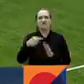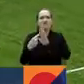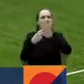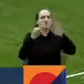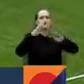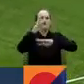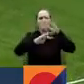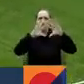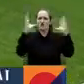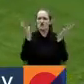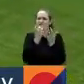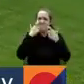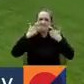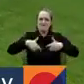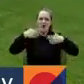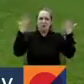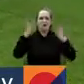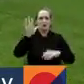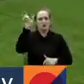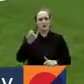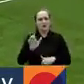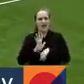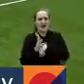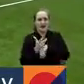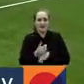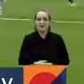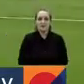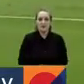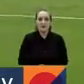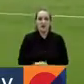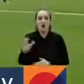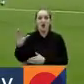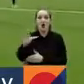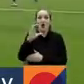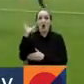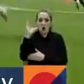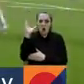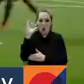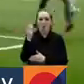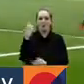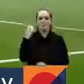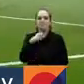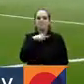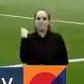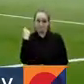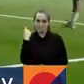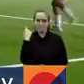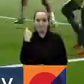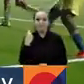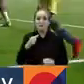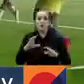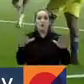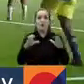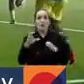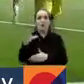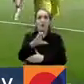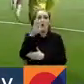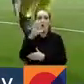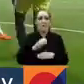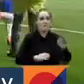arte. Colombia arrancó con derrota en el cuadrangular final que da cupo al Mundial Femenino de Fútbol. La selección perdió con